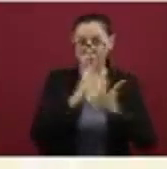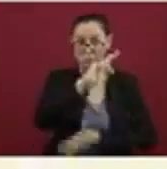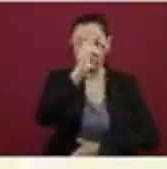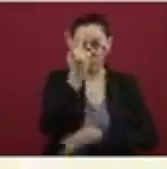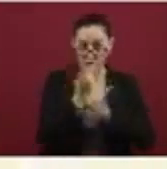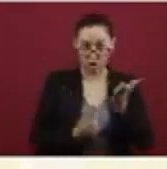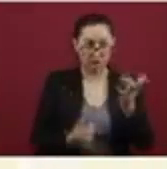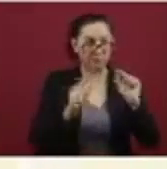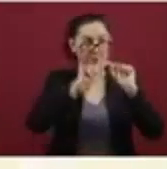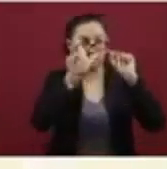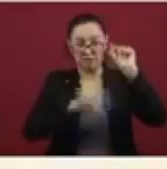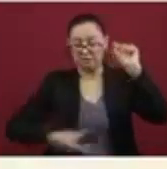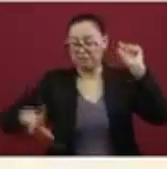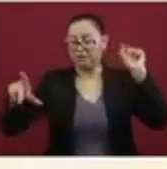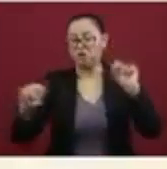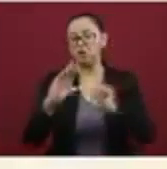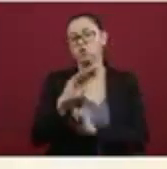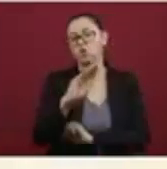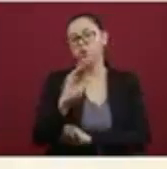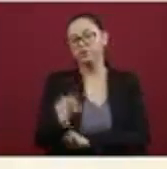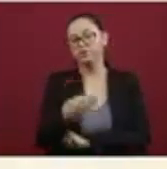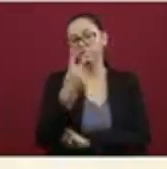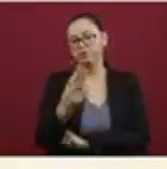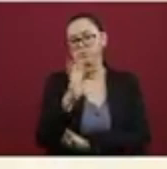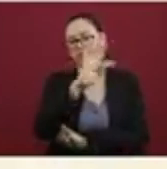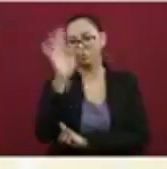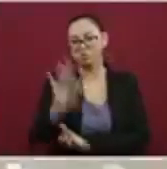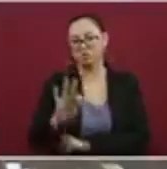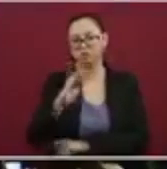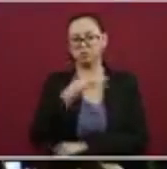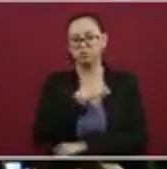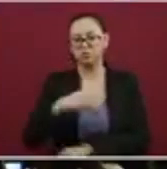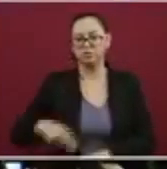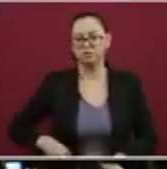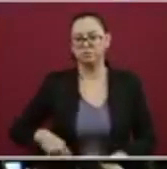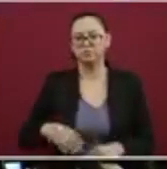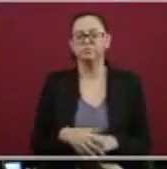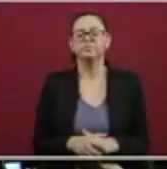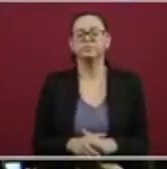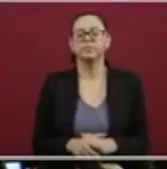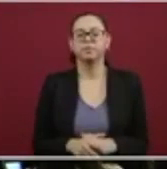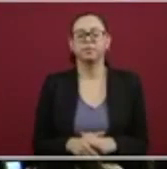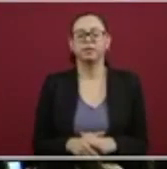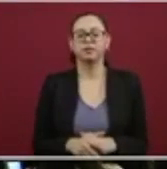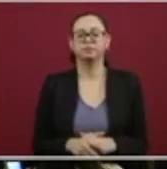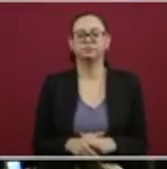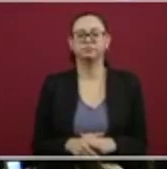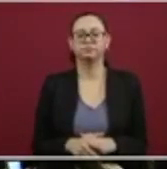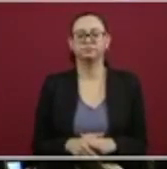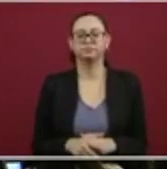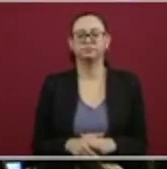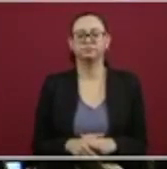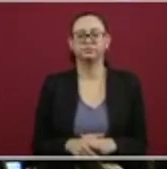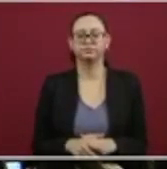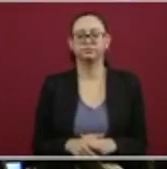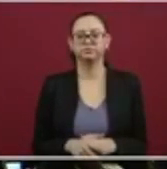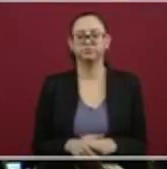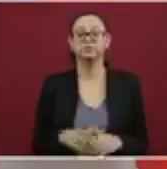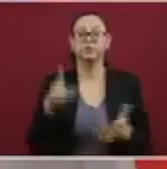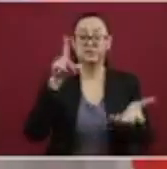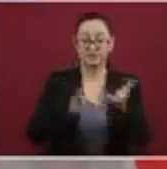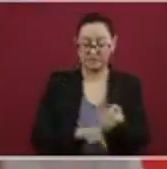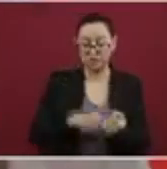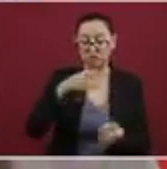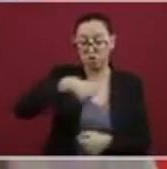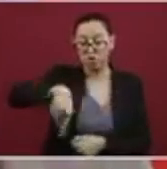en el 92% de los municipios en México. Y de los 91 municipios con presencia de huachicol,